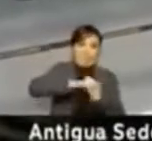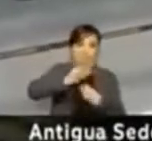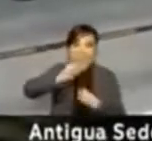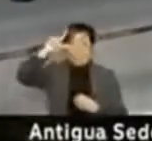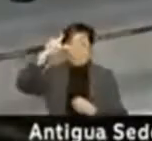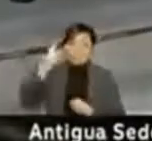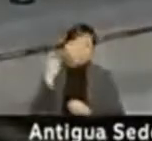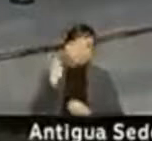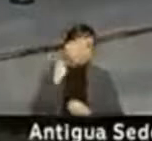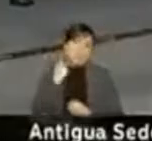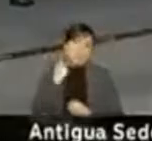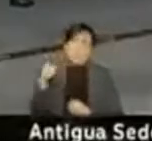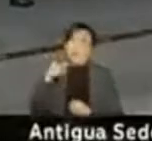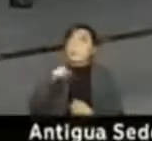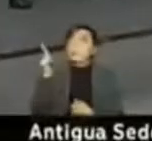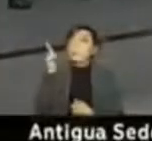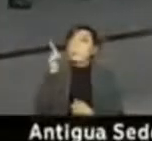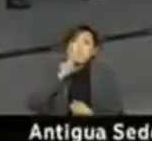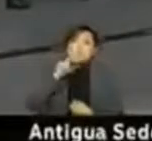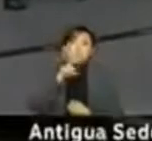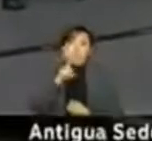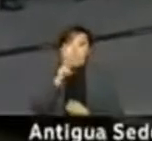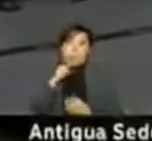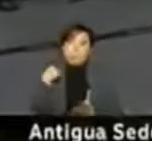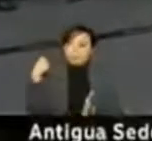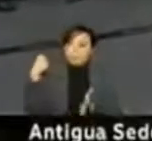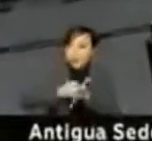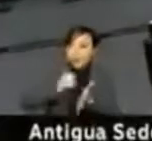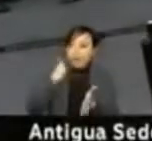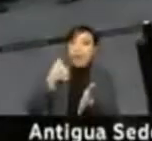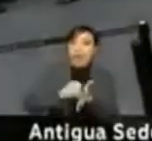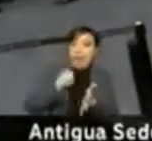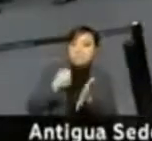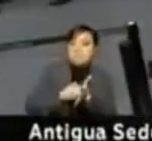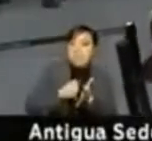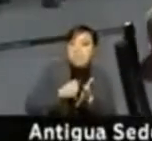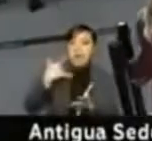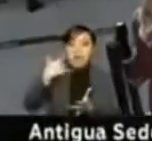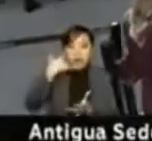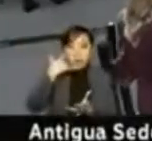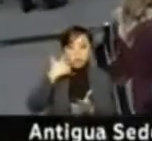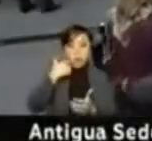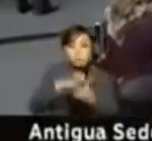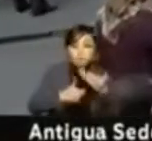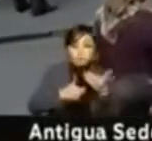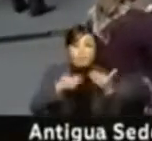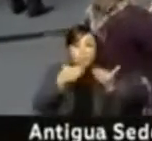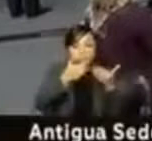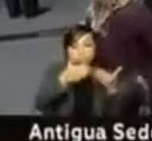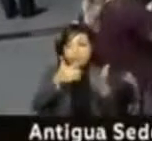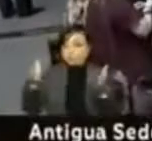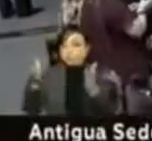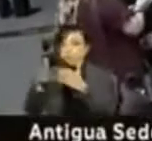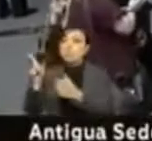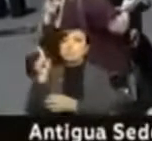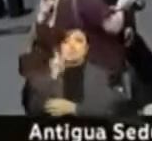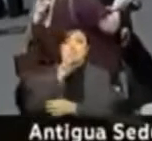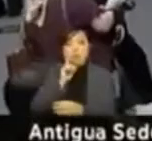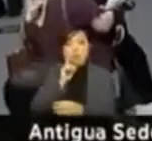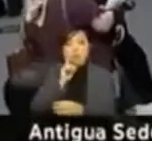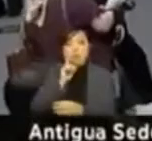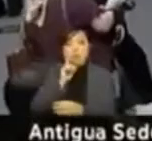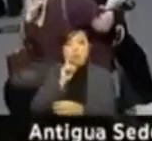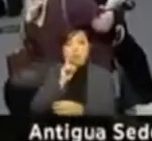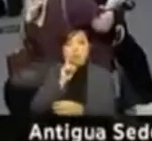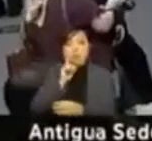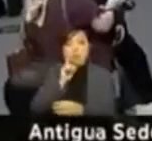que son realmente muy importantes. Y yo sí estoy convencido de que tenemos que unificarnos para sacar adelante esas tareas. Las tareas son